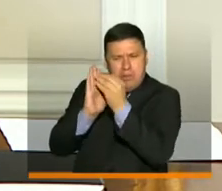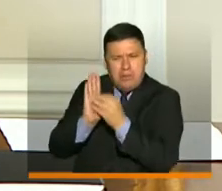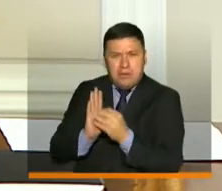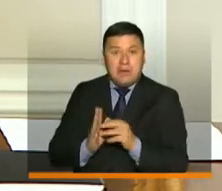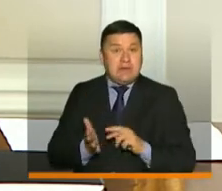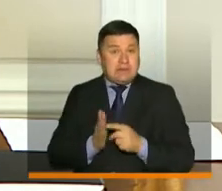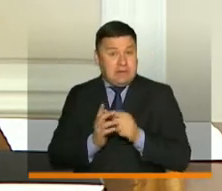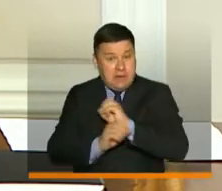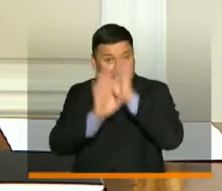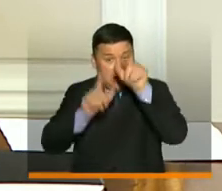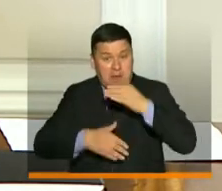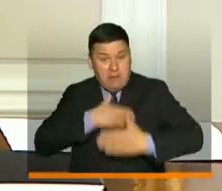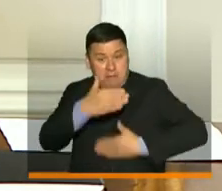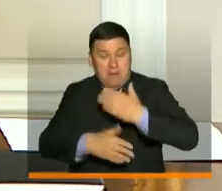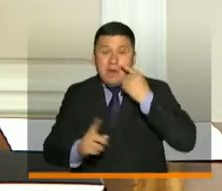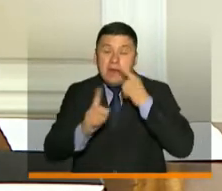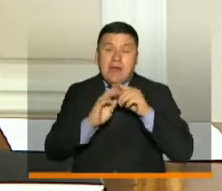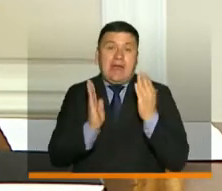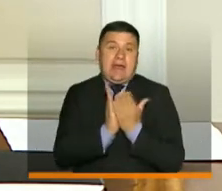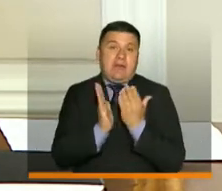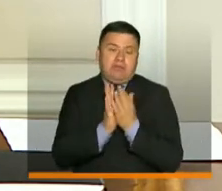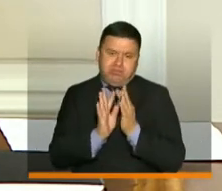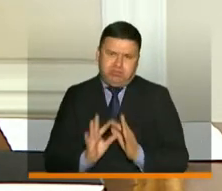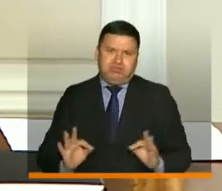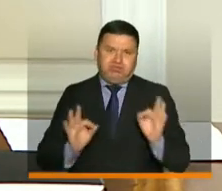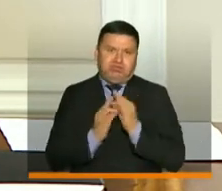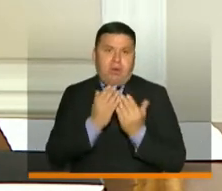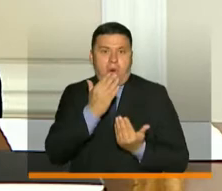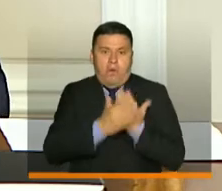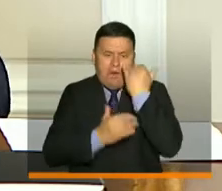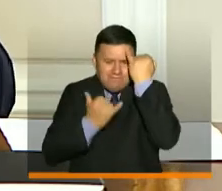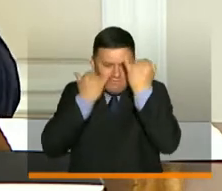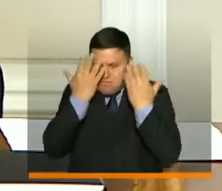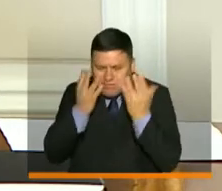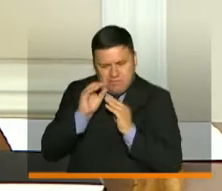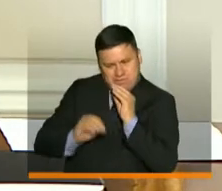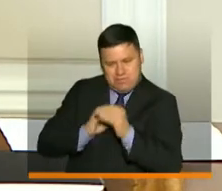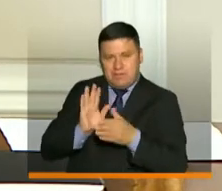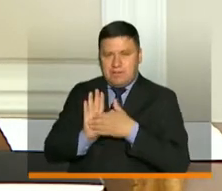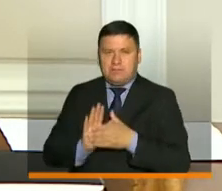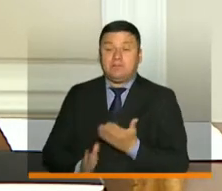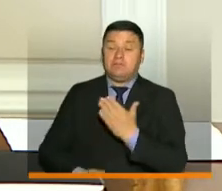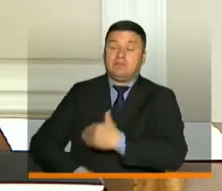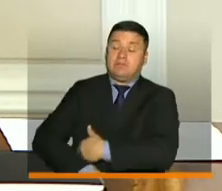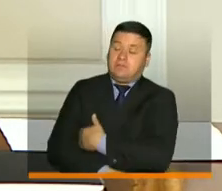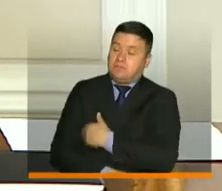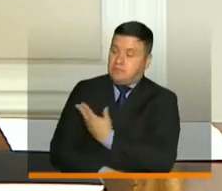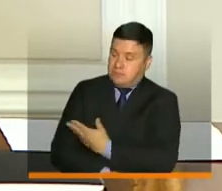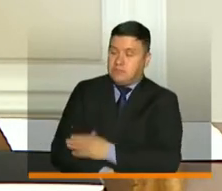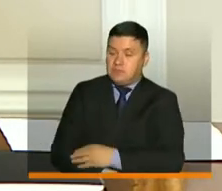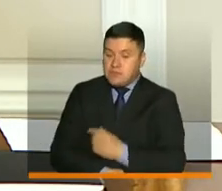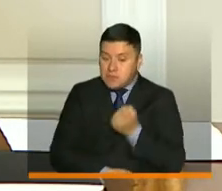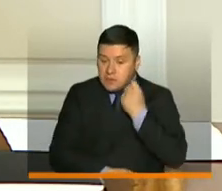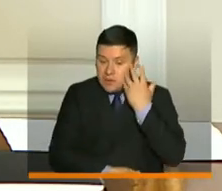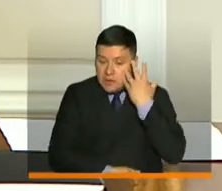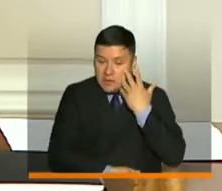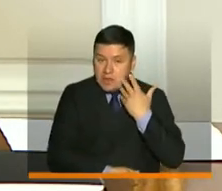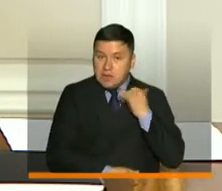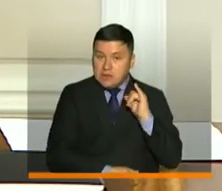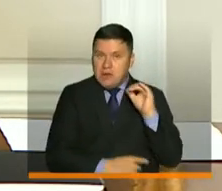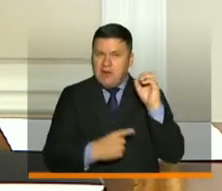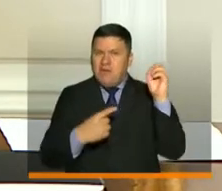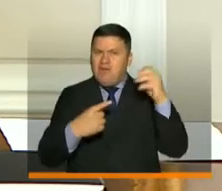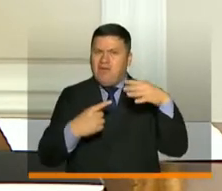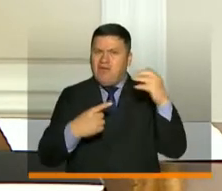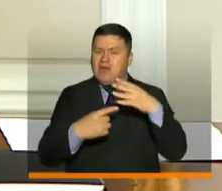seguimos avanzando en la educación y seguimos innovando. Y por cierto, ministra, destacar algo, hace pocos días se realizó un